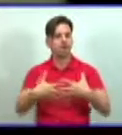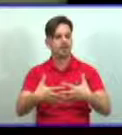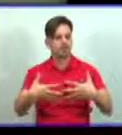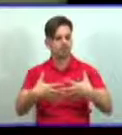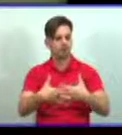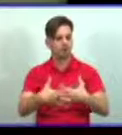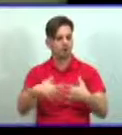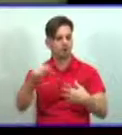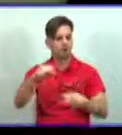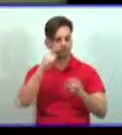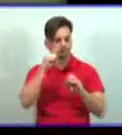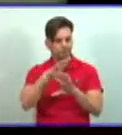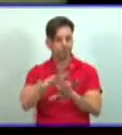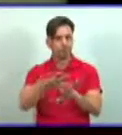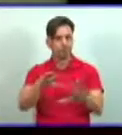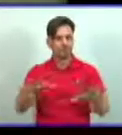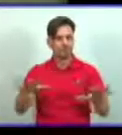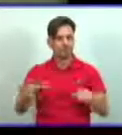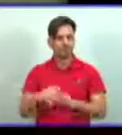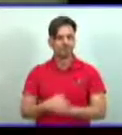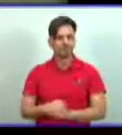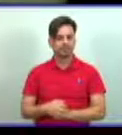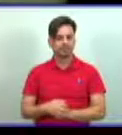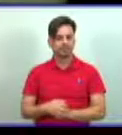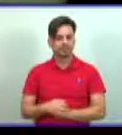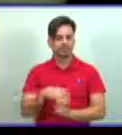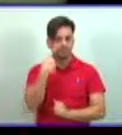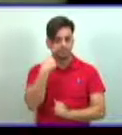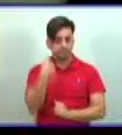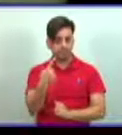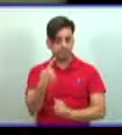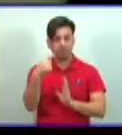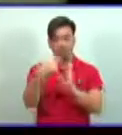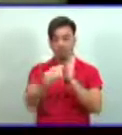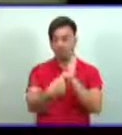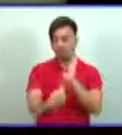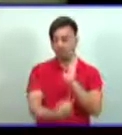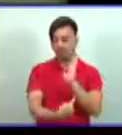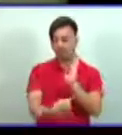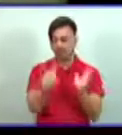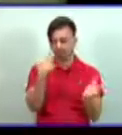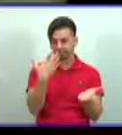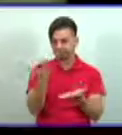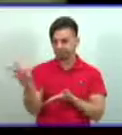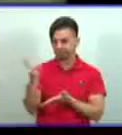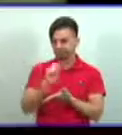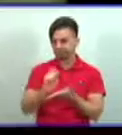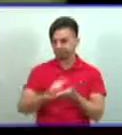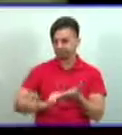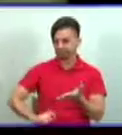la naturaleza. Pero veamos entonces estos elementos que les invito a que tomen nota.